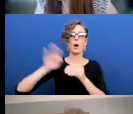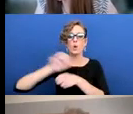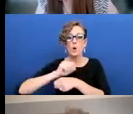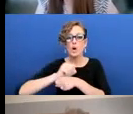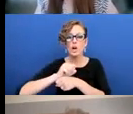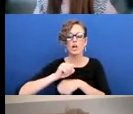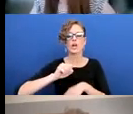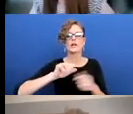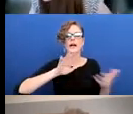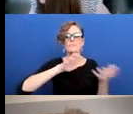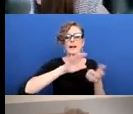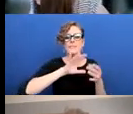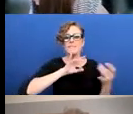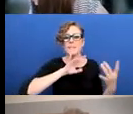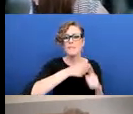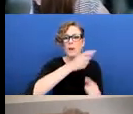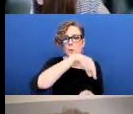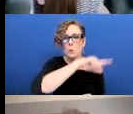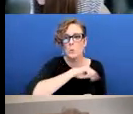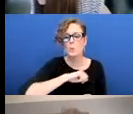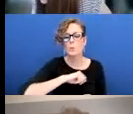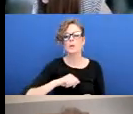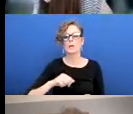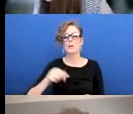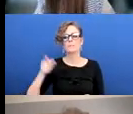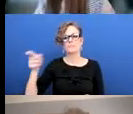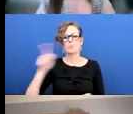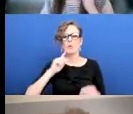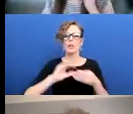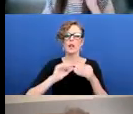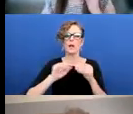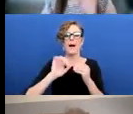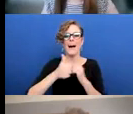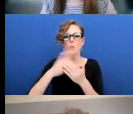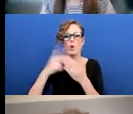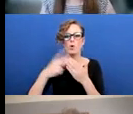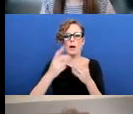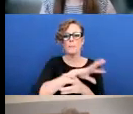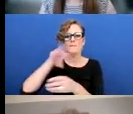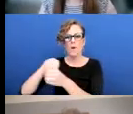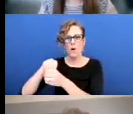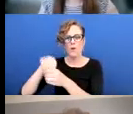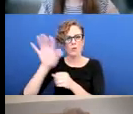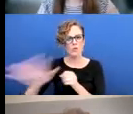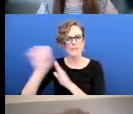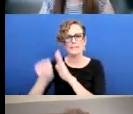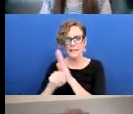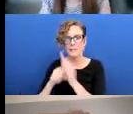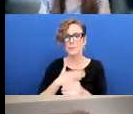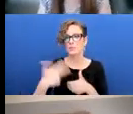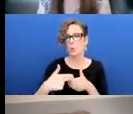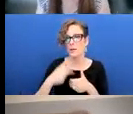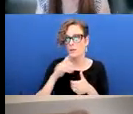nivel estatal. La nueva persona va a querer saber opiniones de ustedes y va a hablar